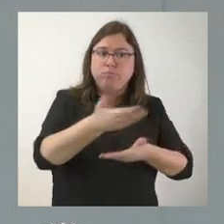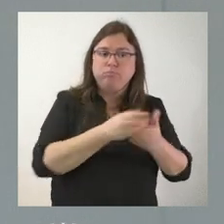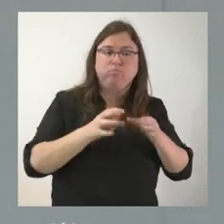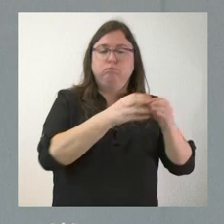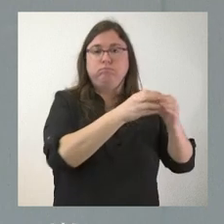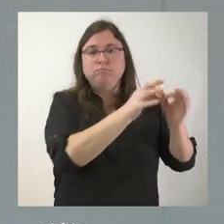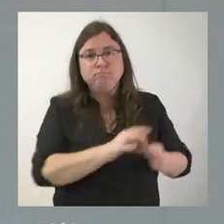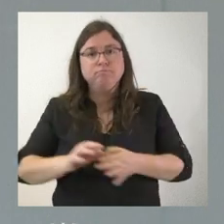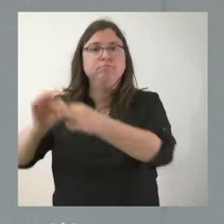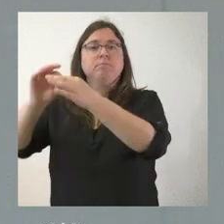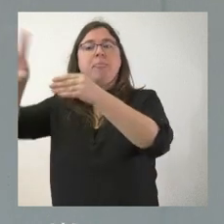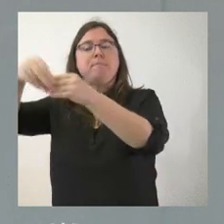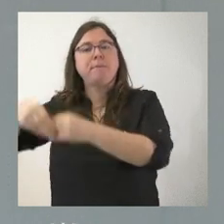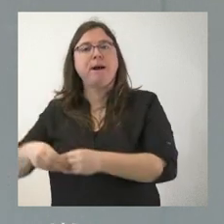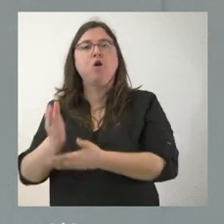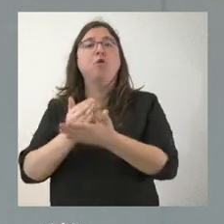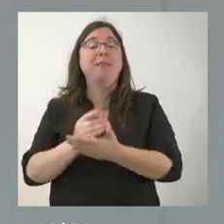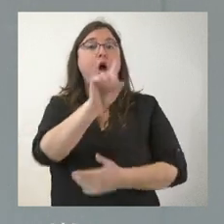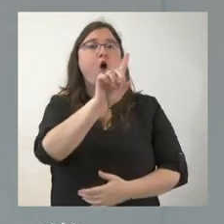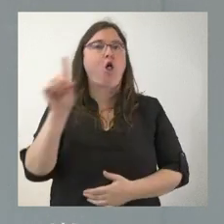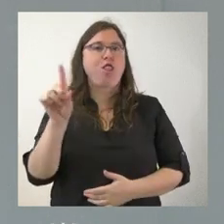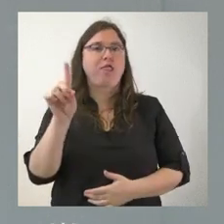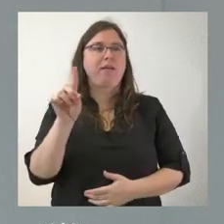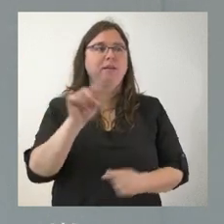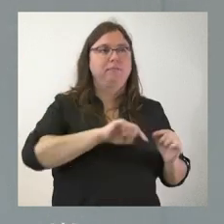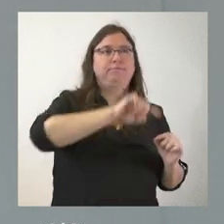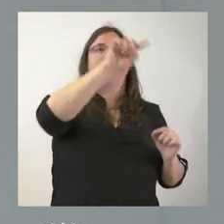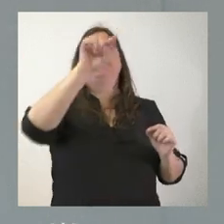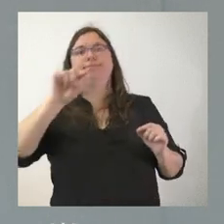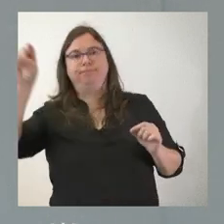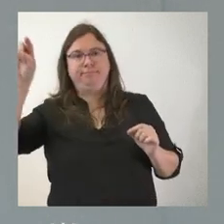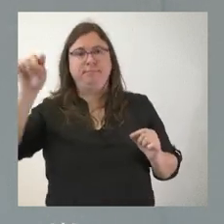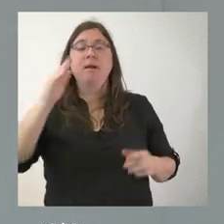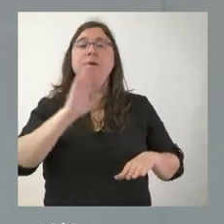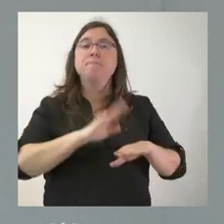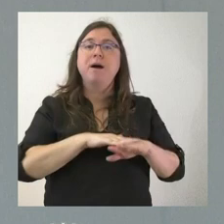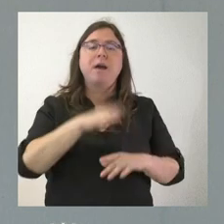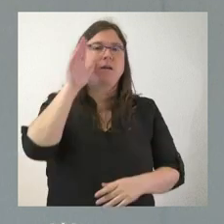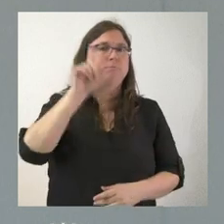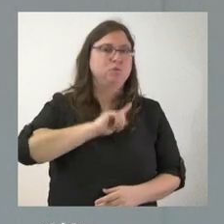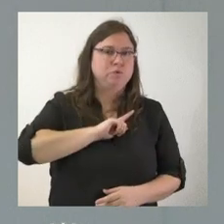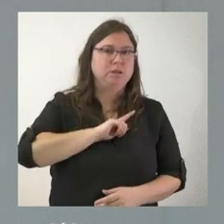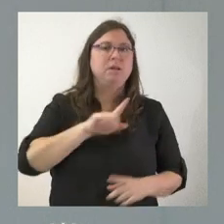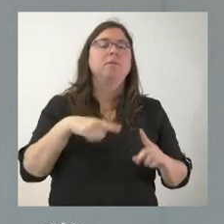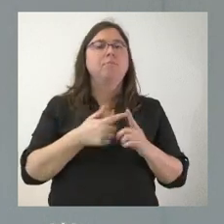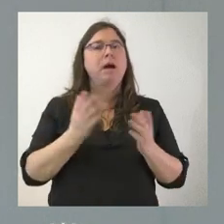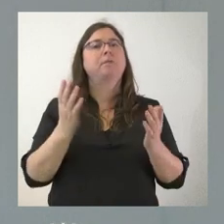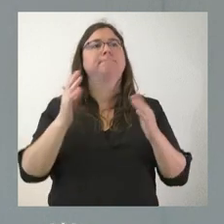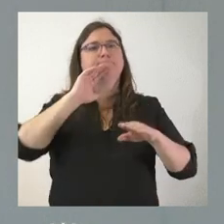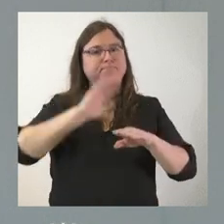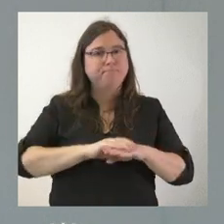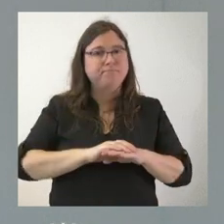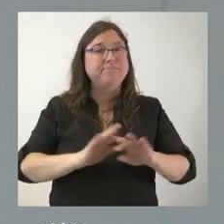nuestra posición común al resto de comunidades hasta el total de 11 que forman parte de este corredor Atlántico para que se escuche y para que se nos haga caso muy